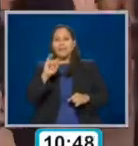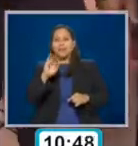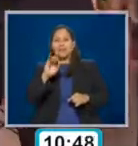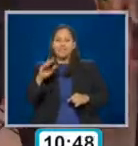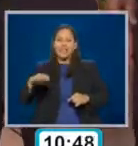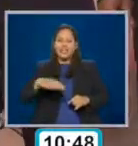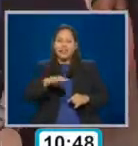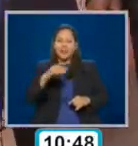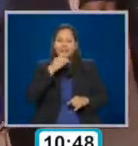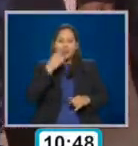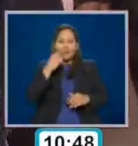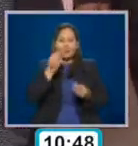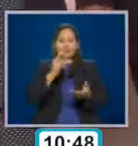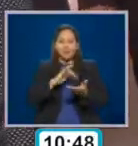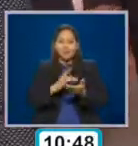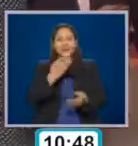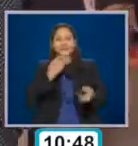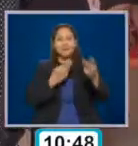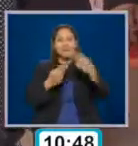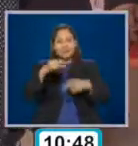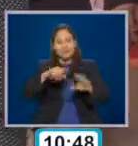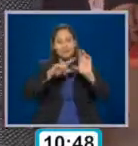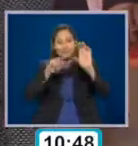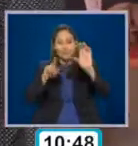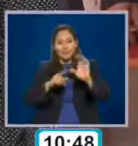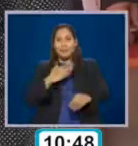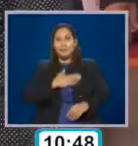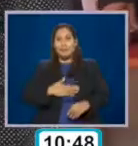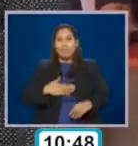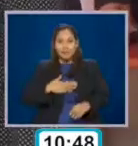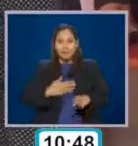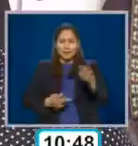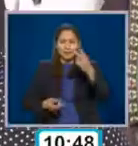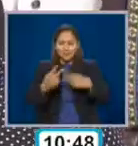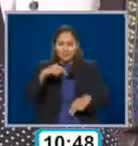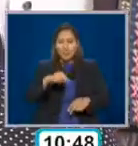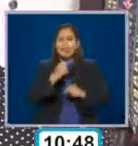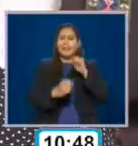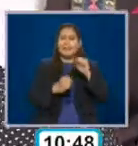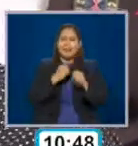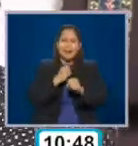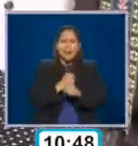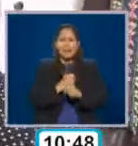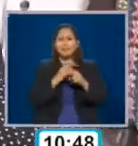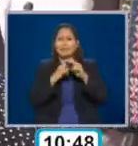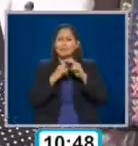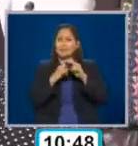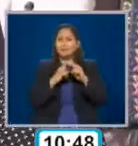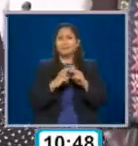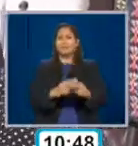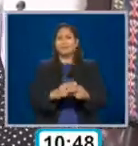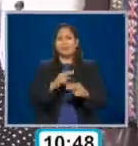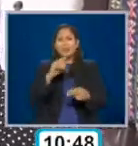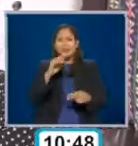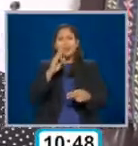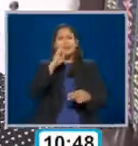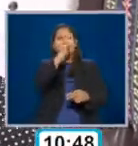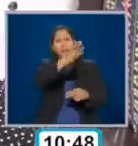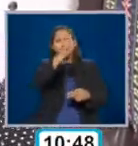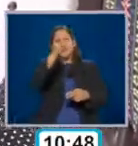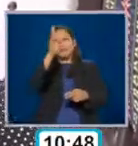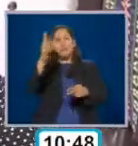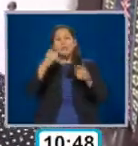estás, hermano? mi tiburón? Bien, muchas gracias. Muy Bienvenido contento. a tus ciudades, un placer tenerlos. Tantos años, tanta trayectoria, han recorrido